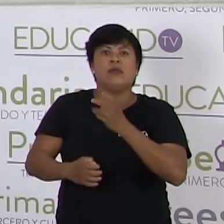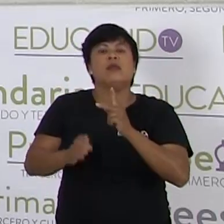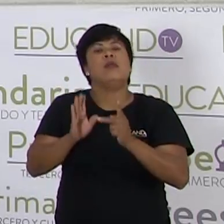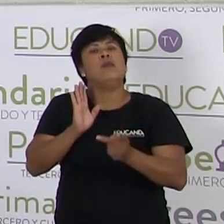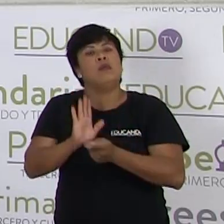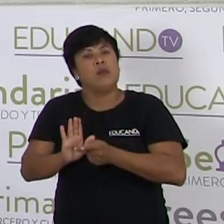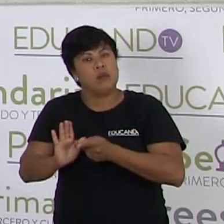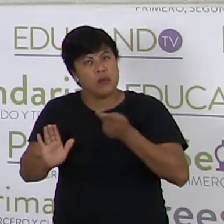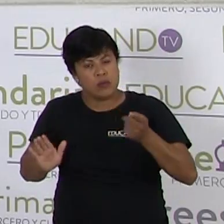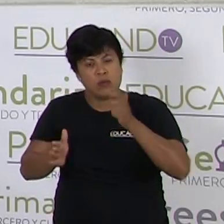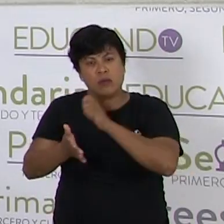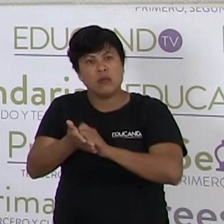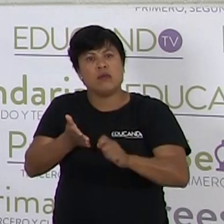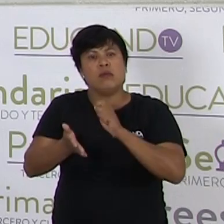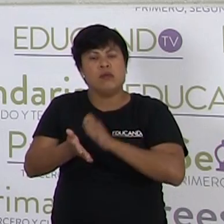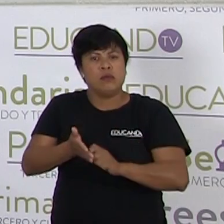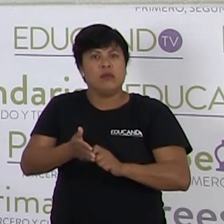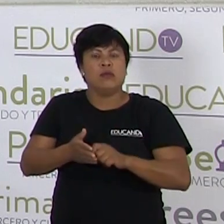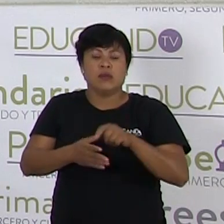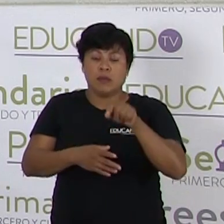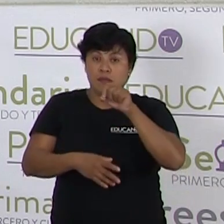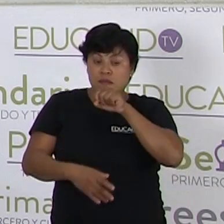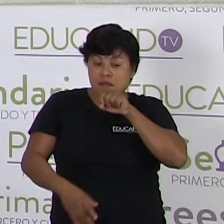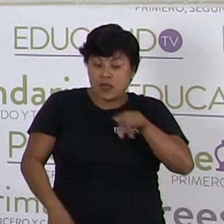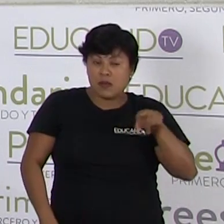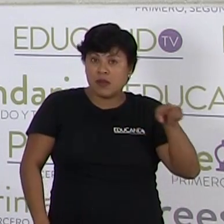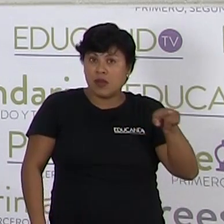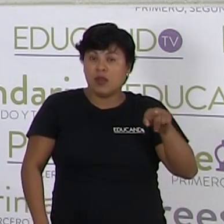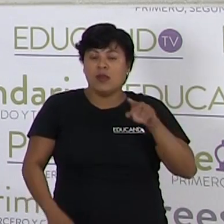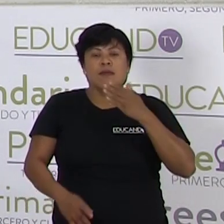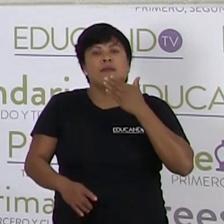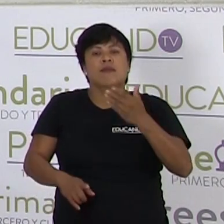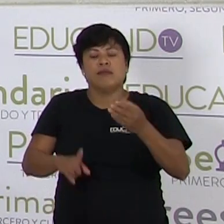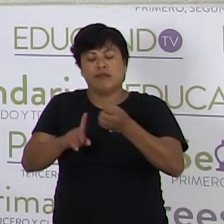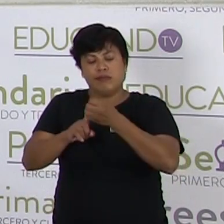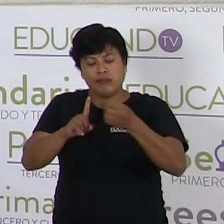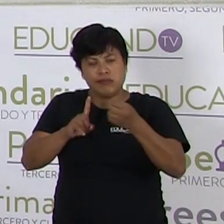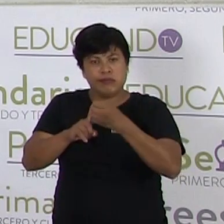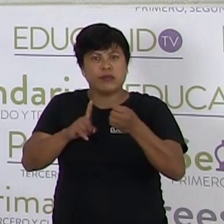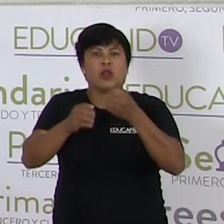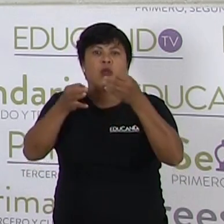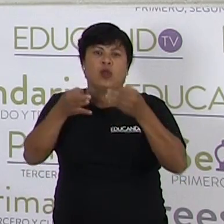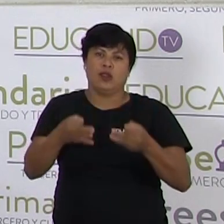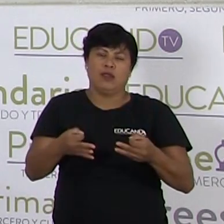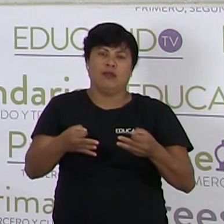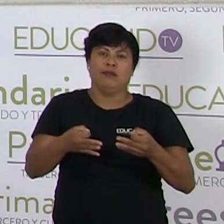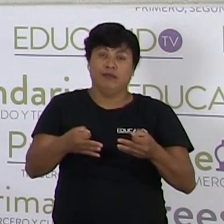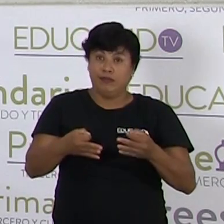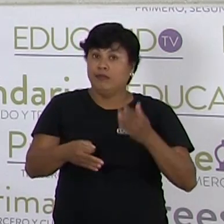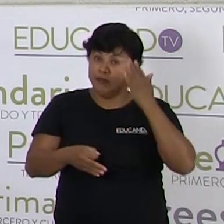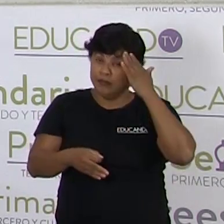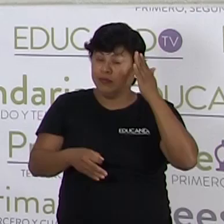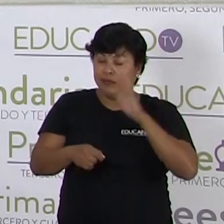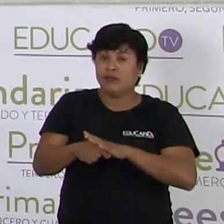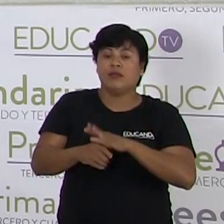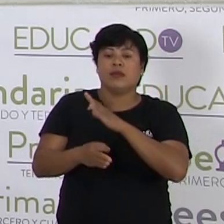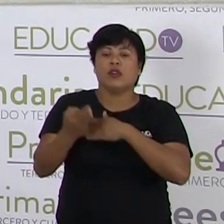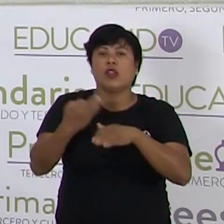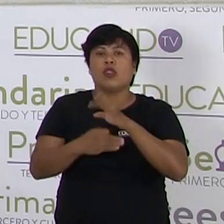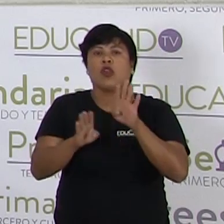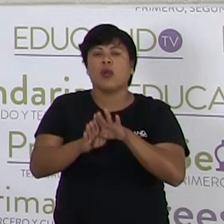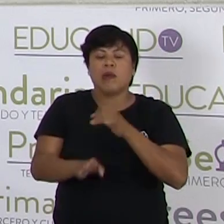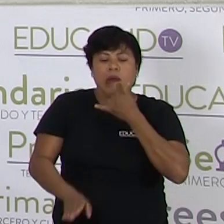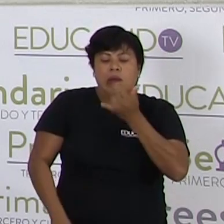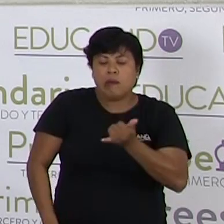vuelvan a escribir el texto de manera correcta. Ahora sí, tomando en cuenta todos los